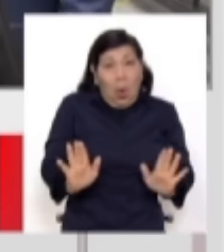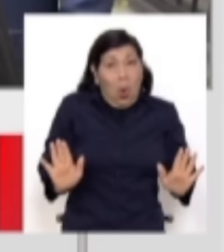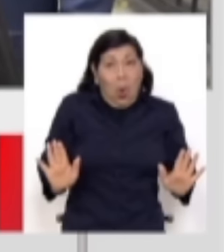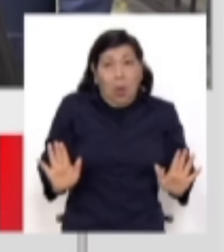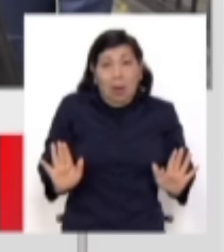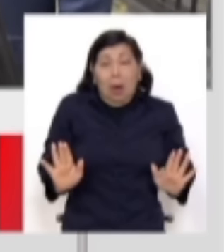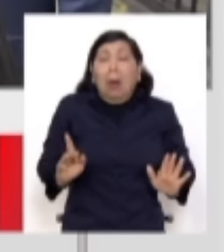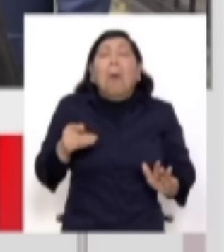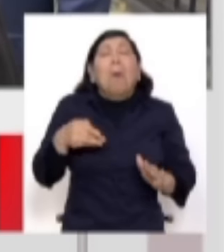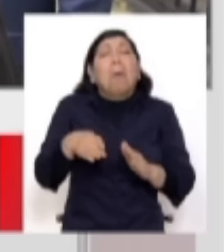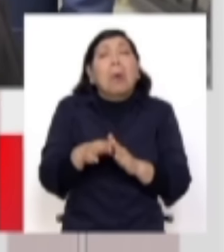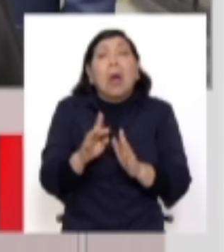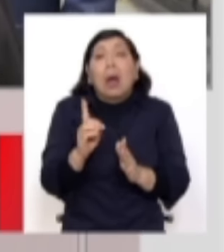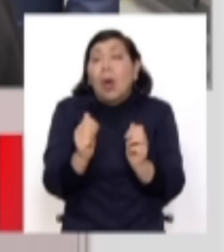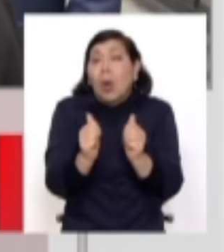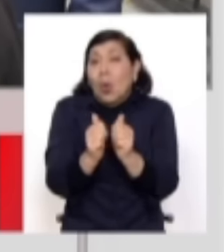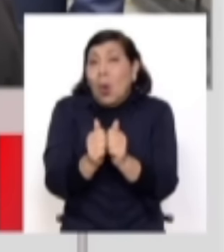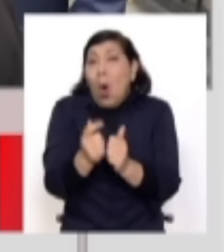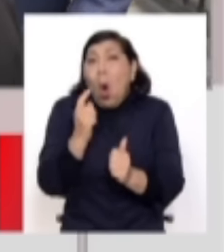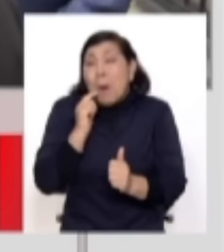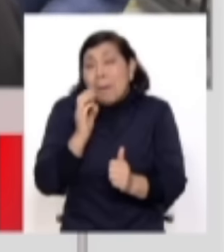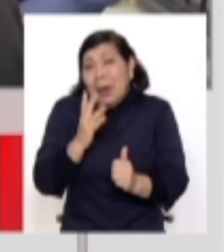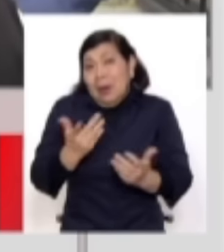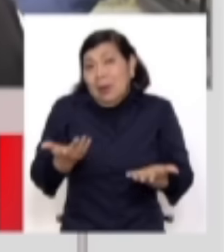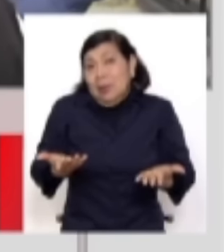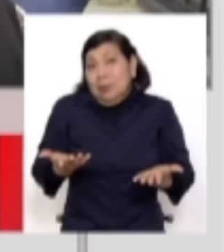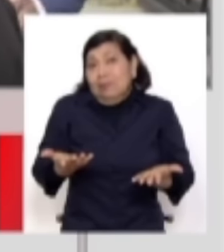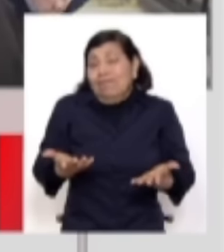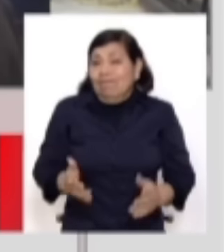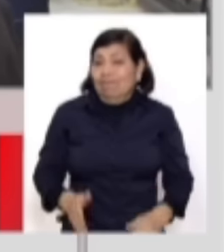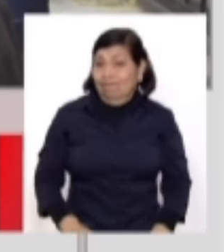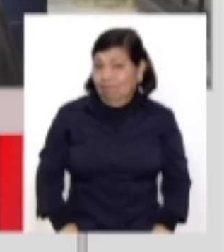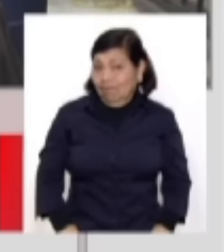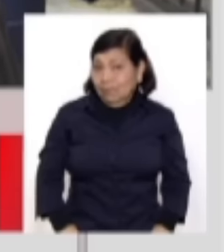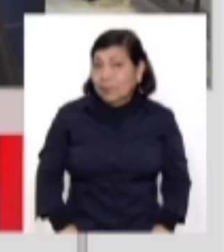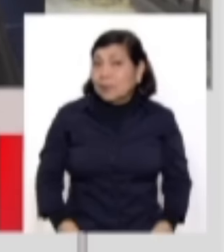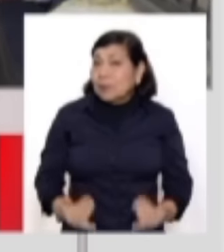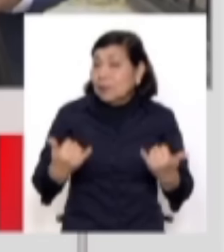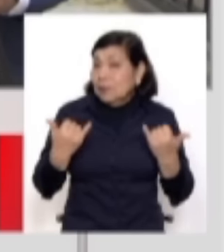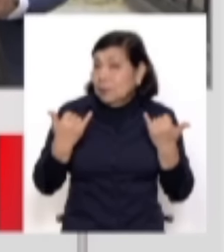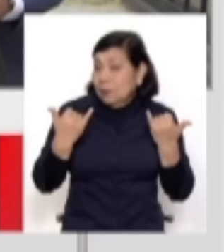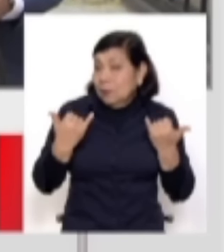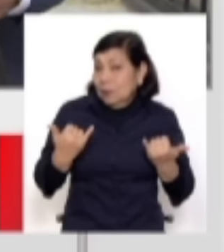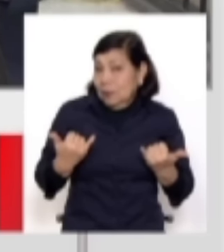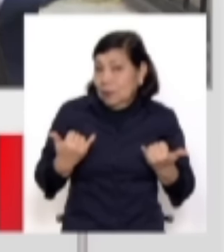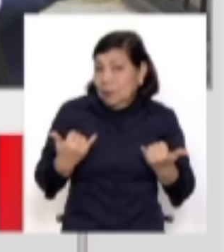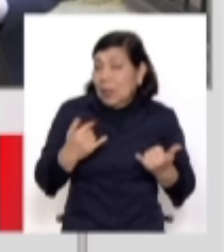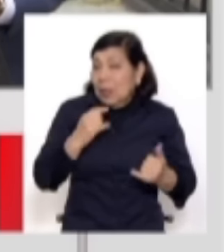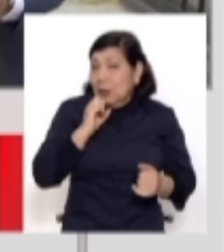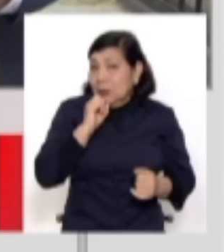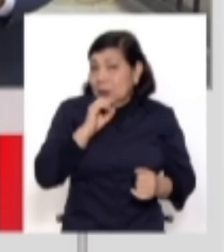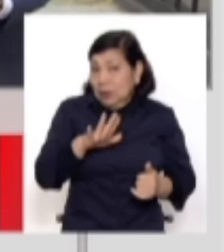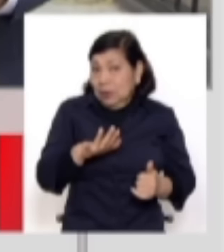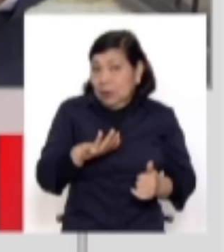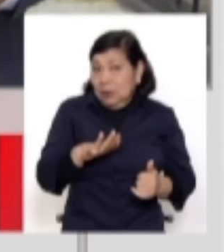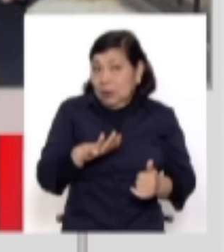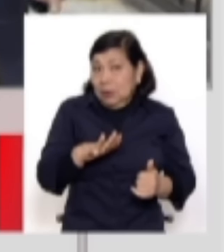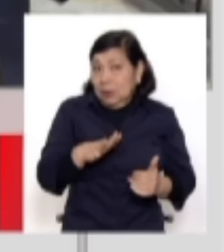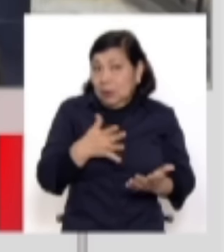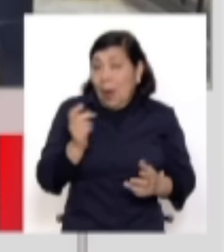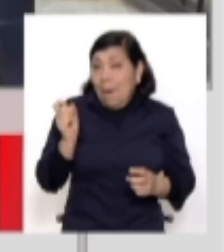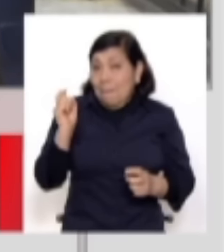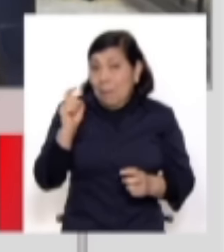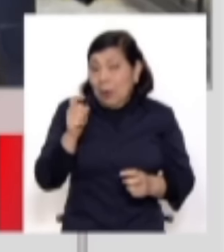expuesto demasiado al estar al lado de ese ladrón. A propósito de eso, aquí incluso nosotros para poder comunicarnos con ustedes hemos tenido